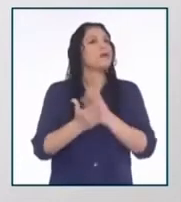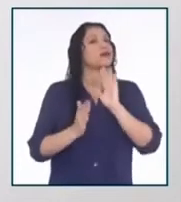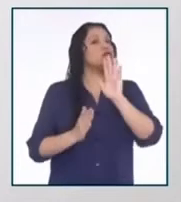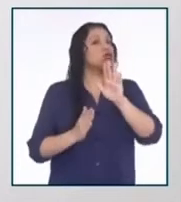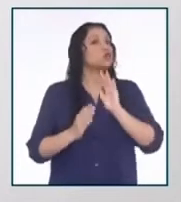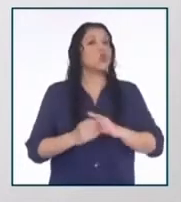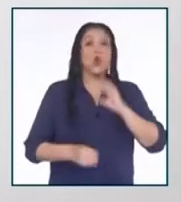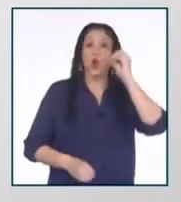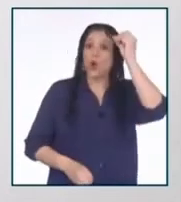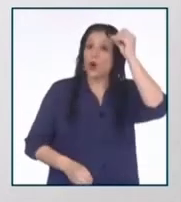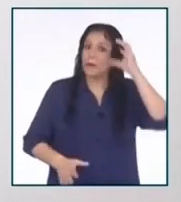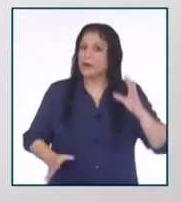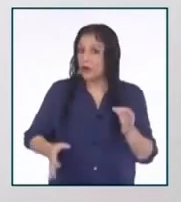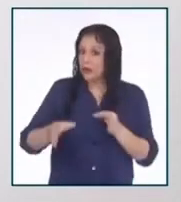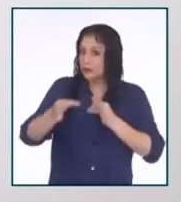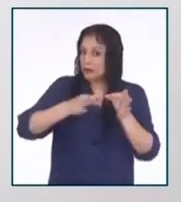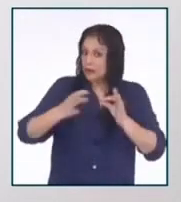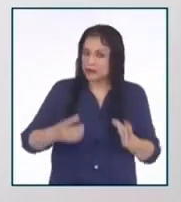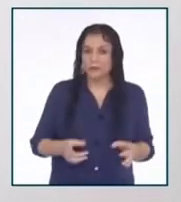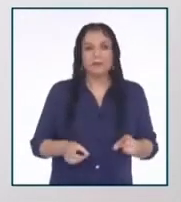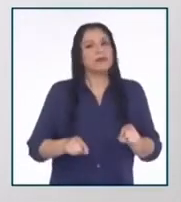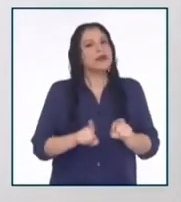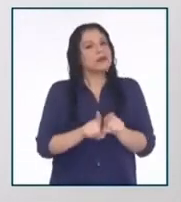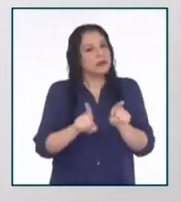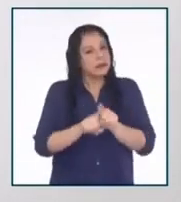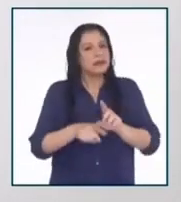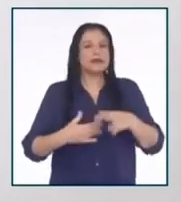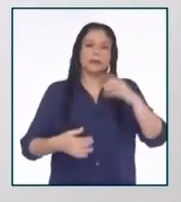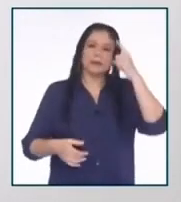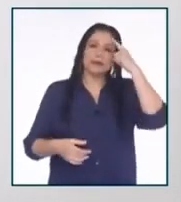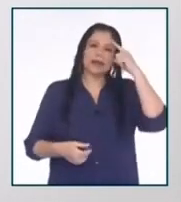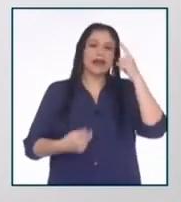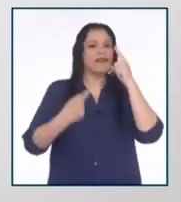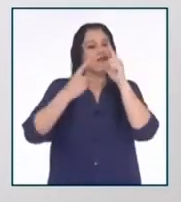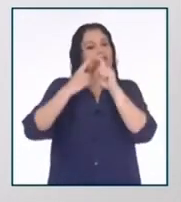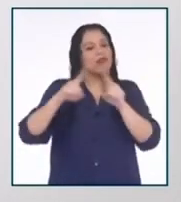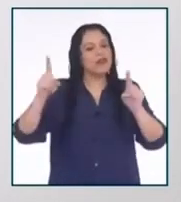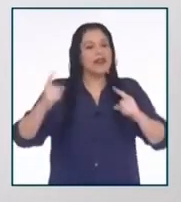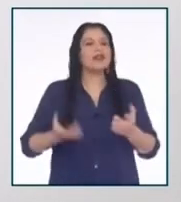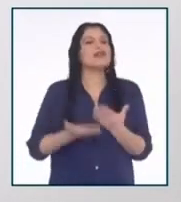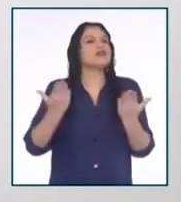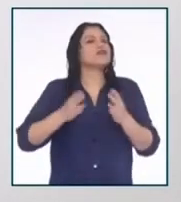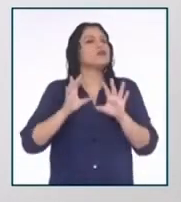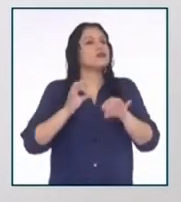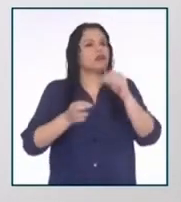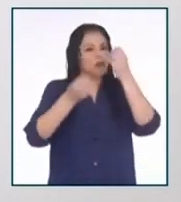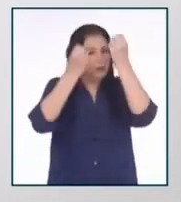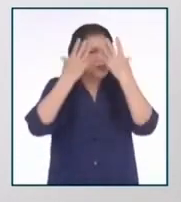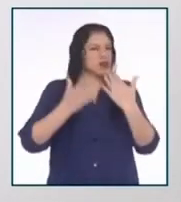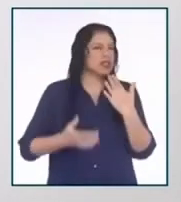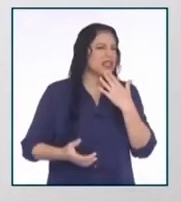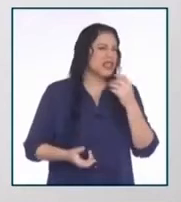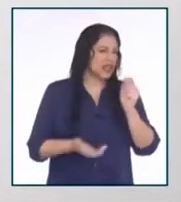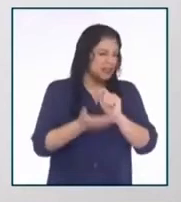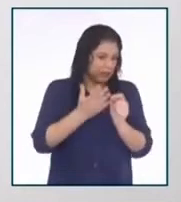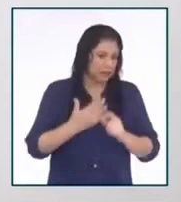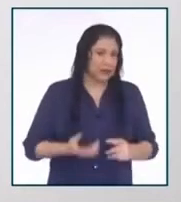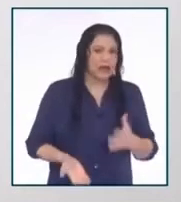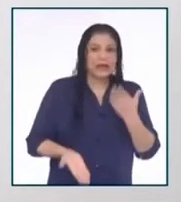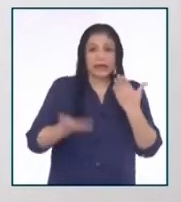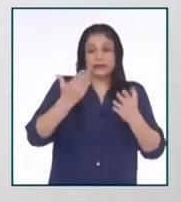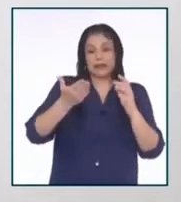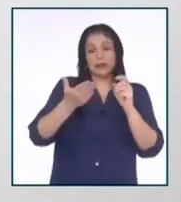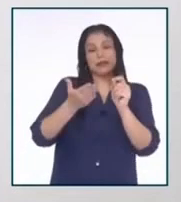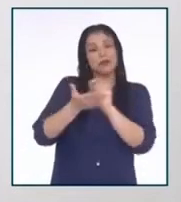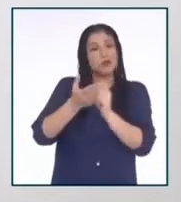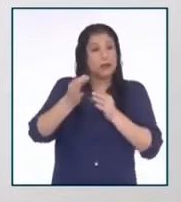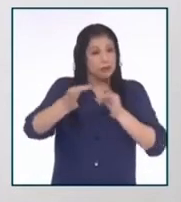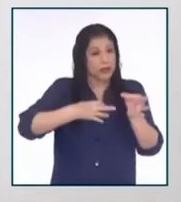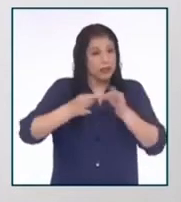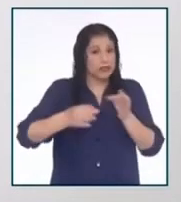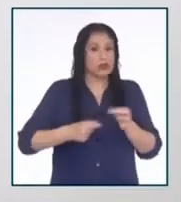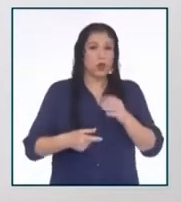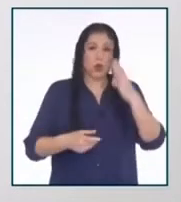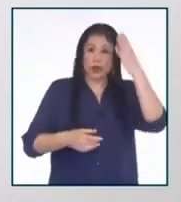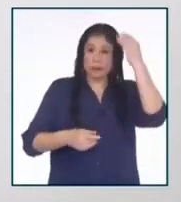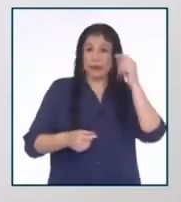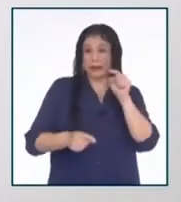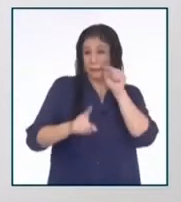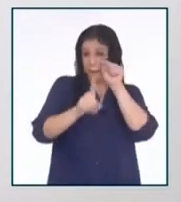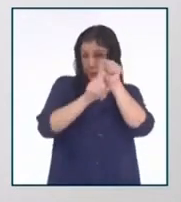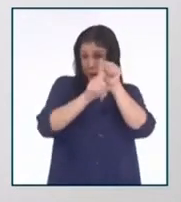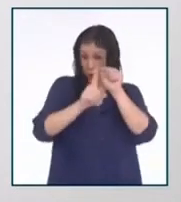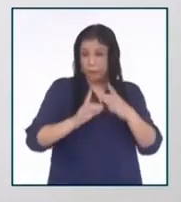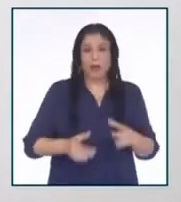posición. Se debería considerar la variedad de citas. Si en un argumento utilizamos un caso